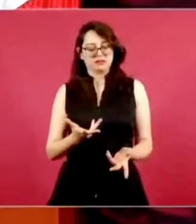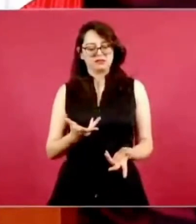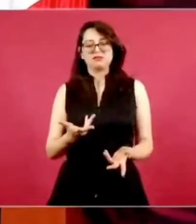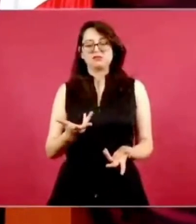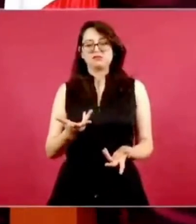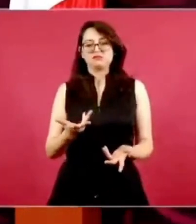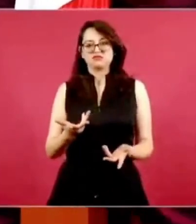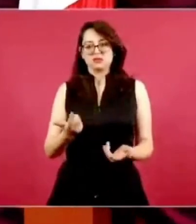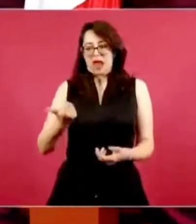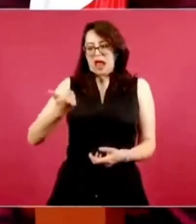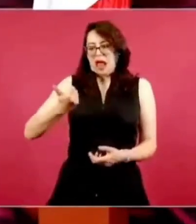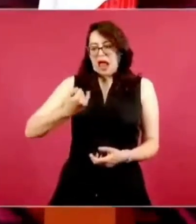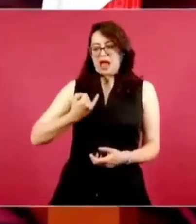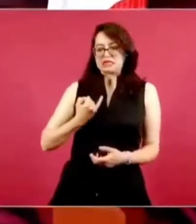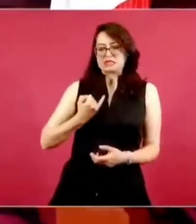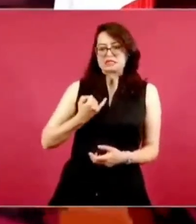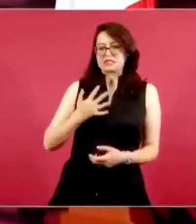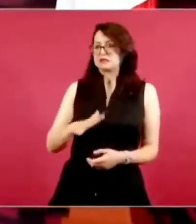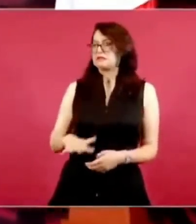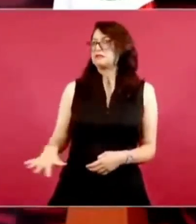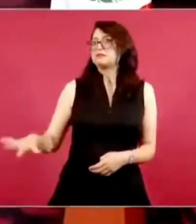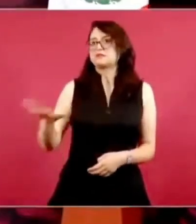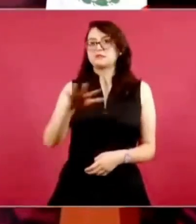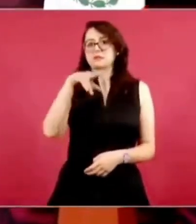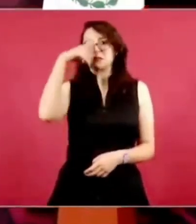sustentos, dos pilares